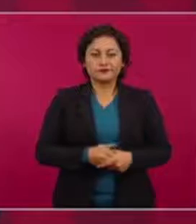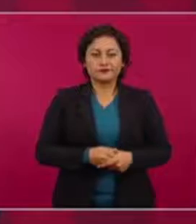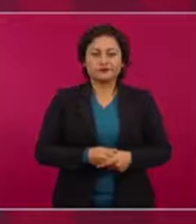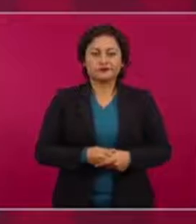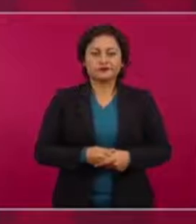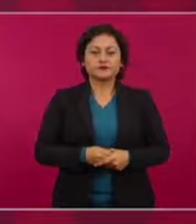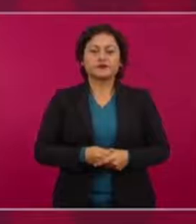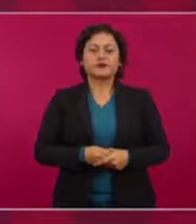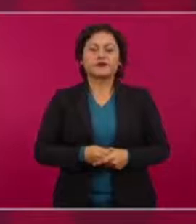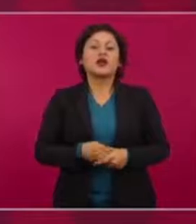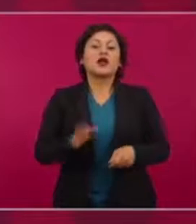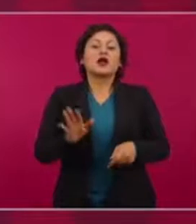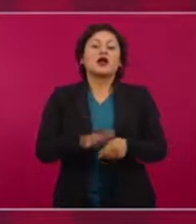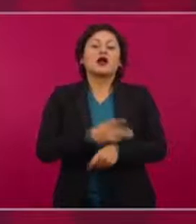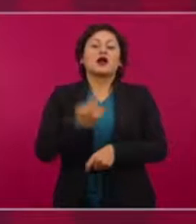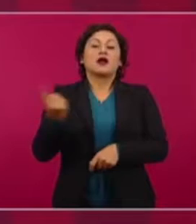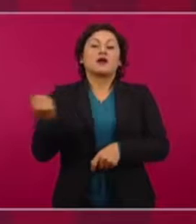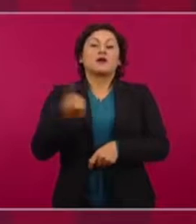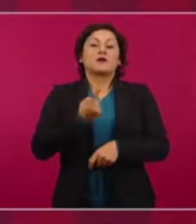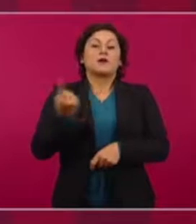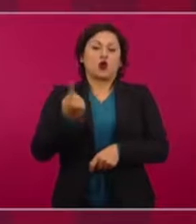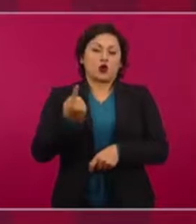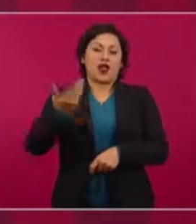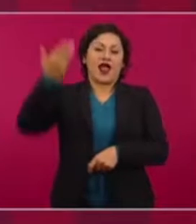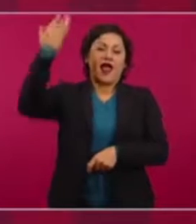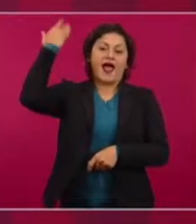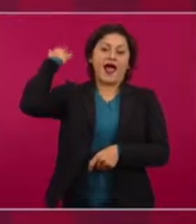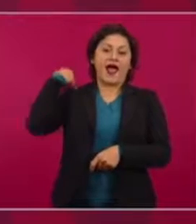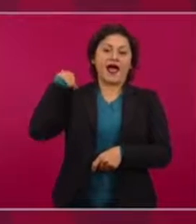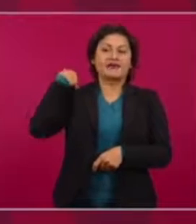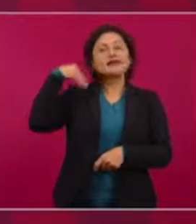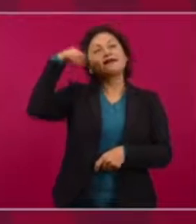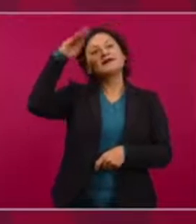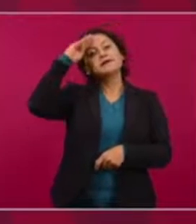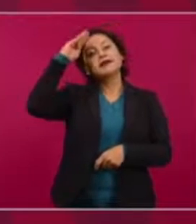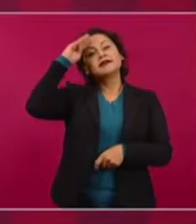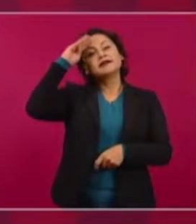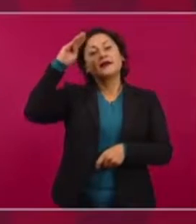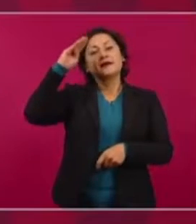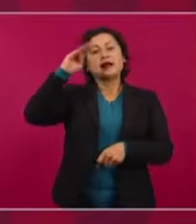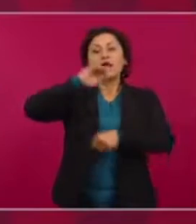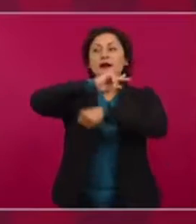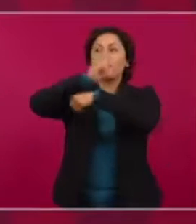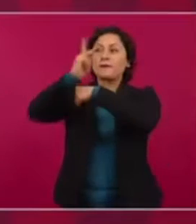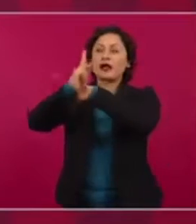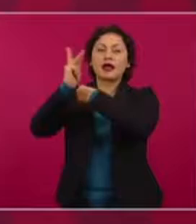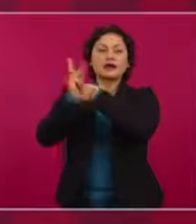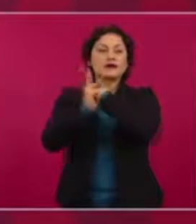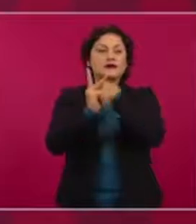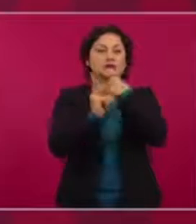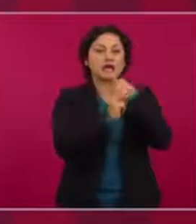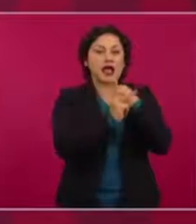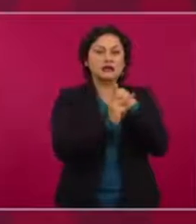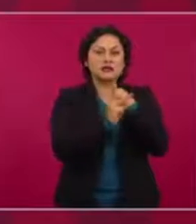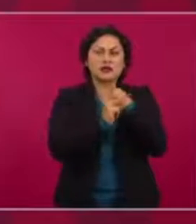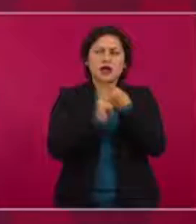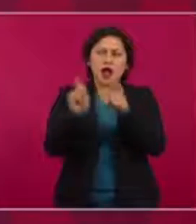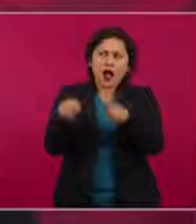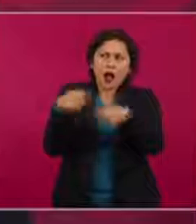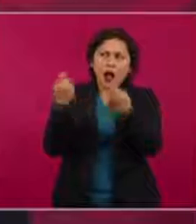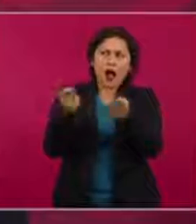había que darle oportunidad a las empresas extranjeras porque significaba la llegada de